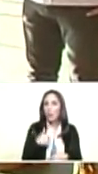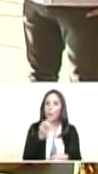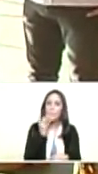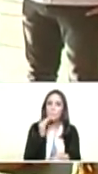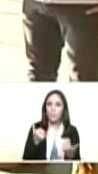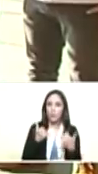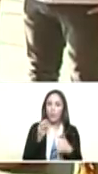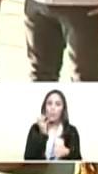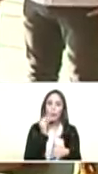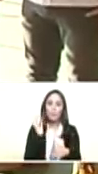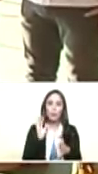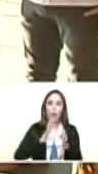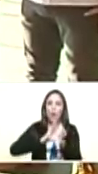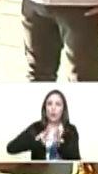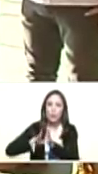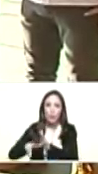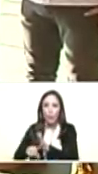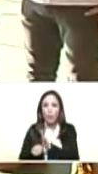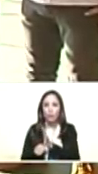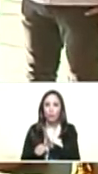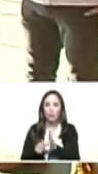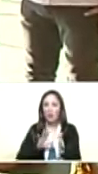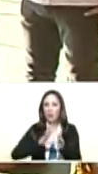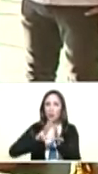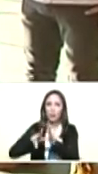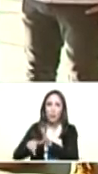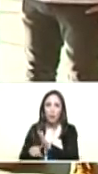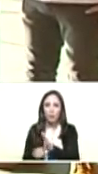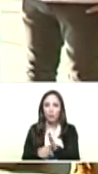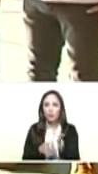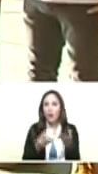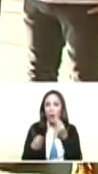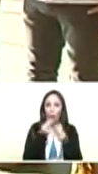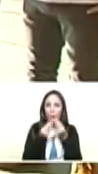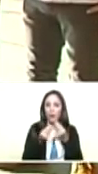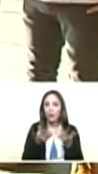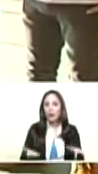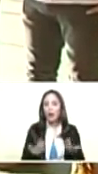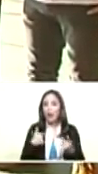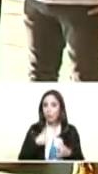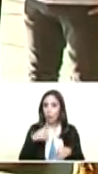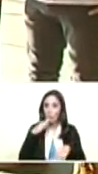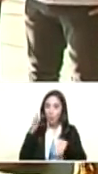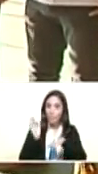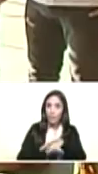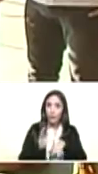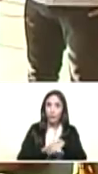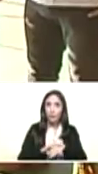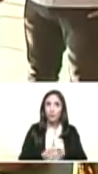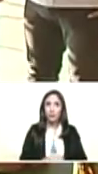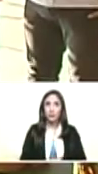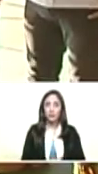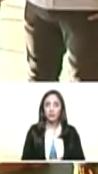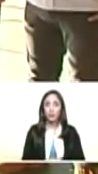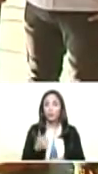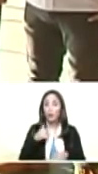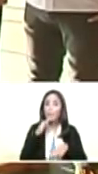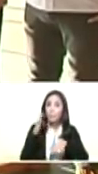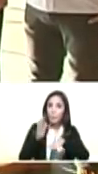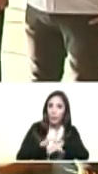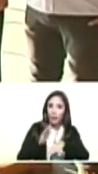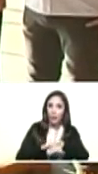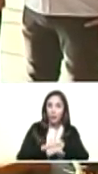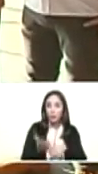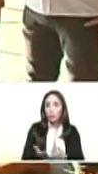pecado venial, ese pecado no lo perdona ni Dios. Lo que le corresponde es el infierno después, que se bañe de esta vida. Aquí tenemos que